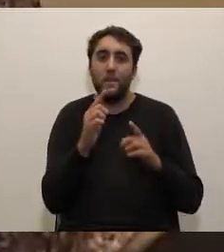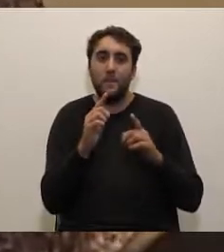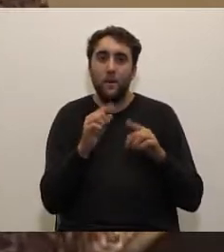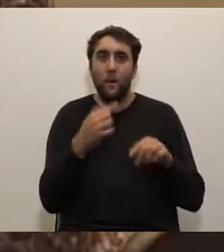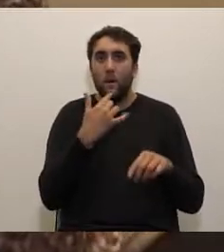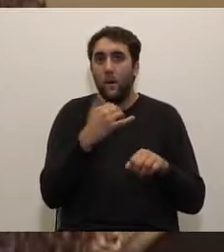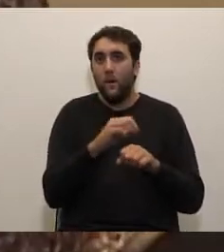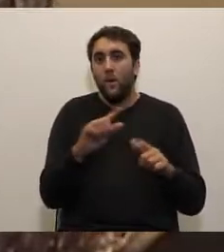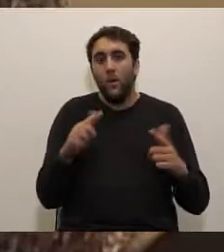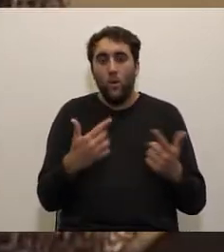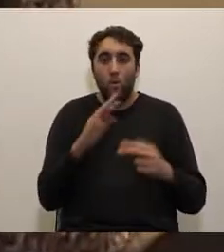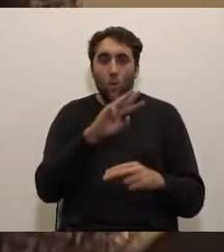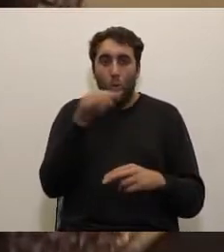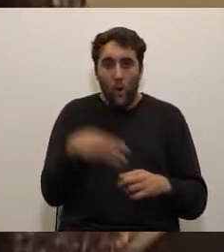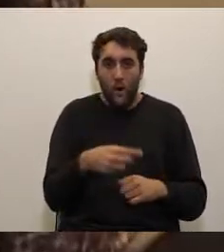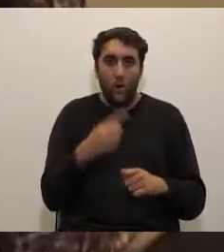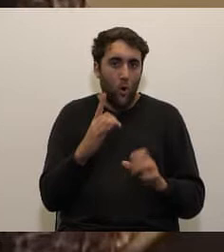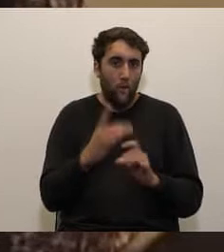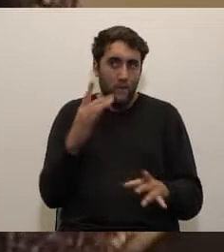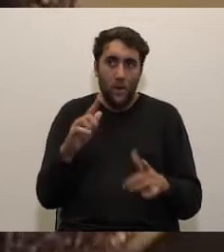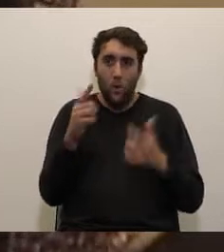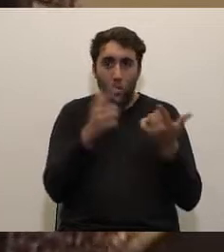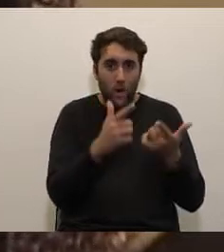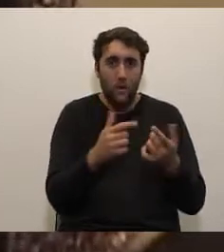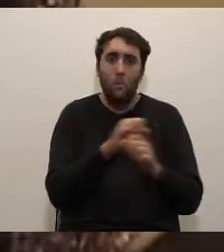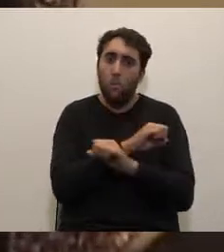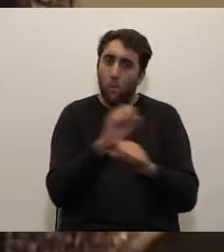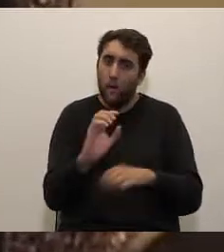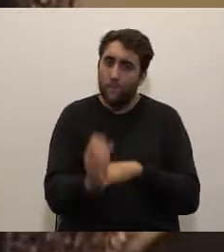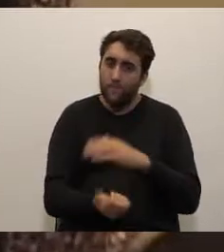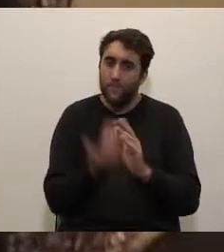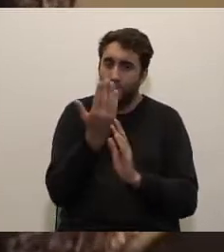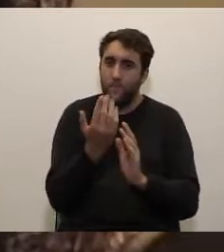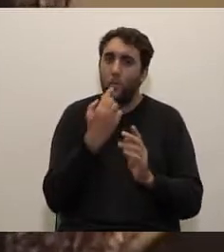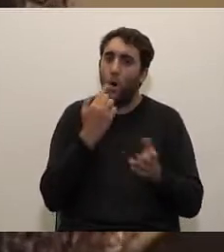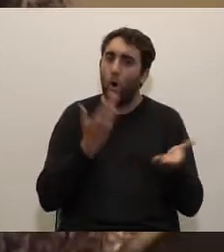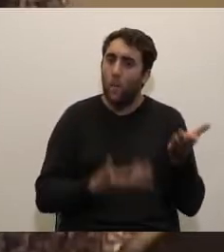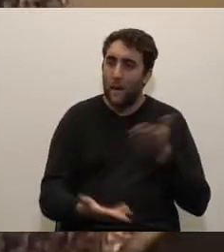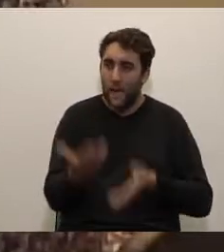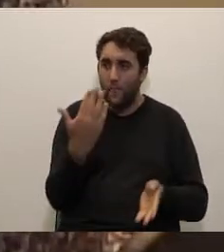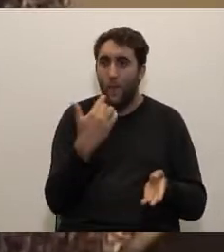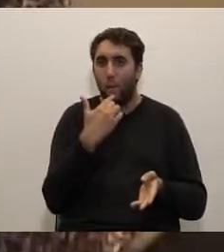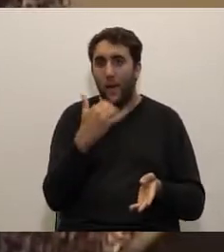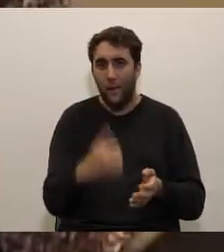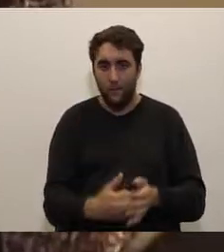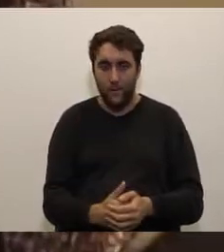por ejemplo, una página web oficial, pueden ir compartiendo